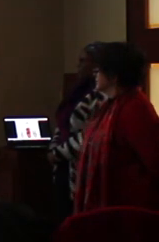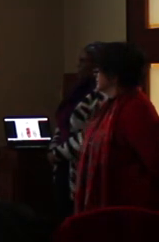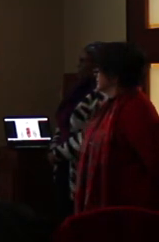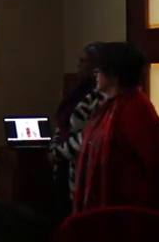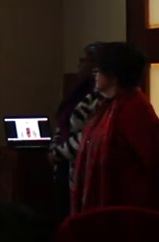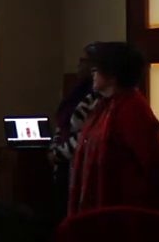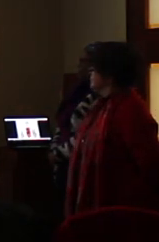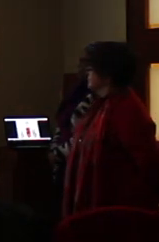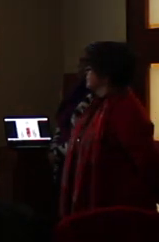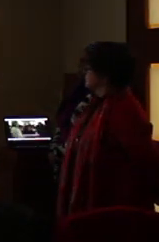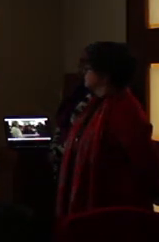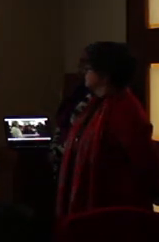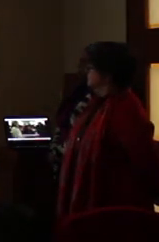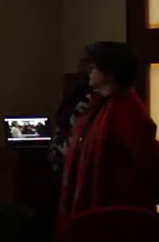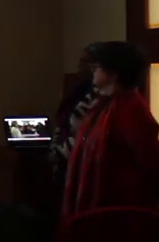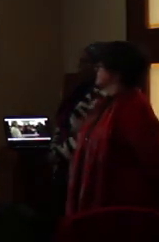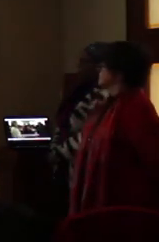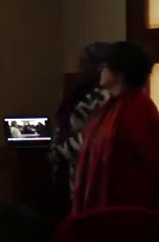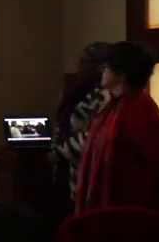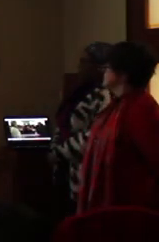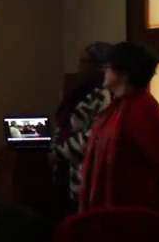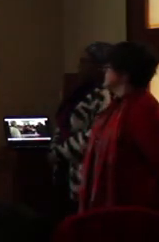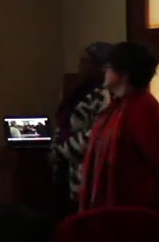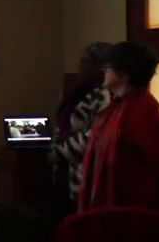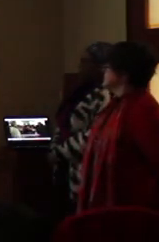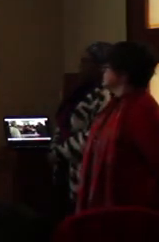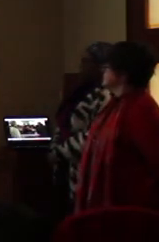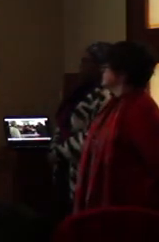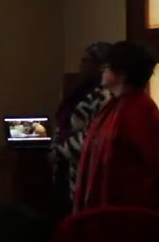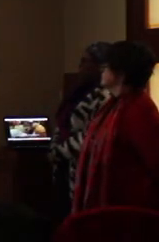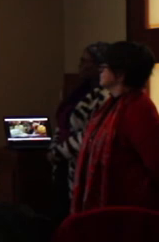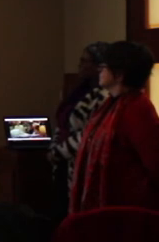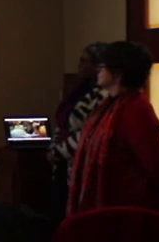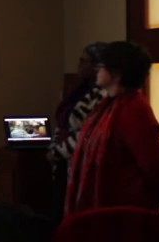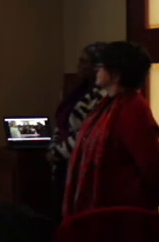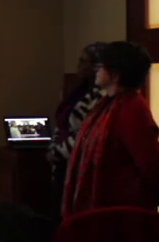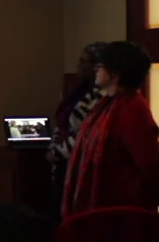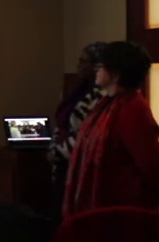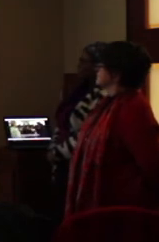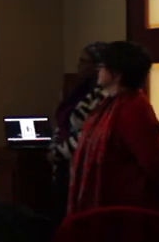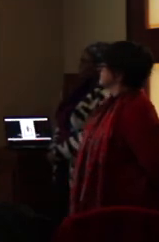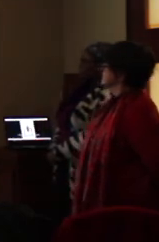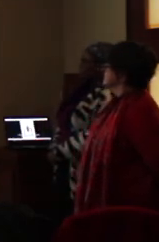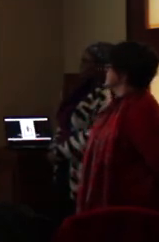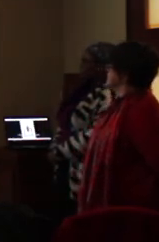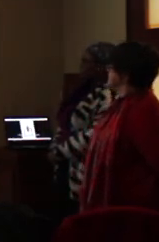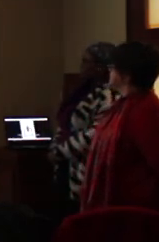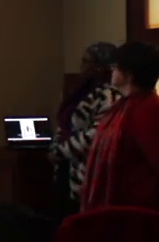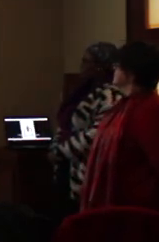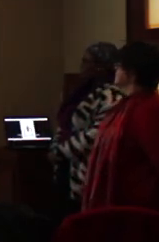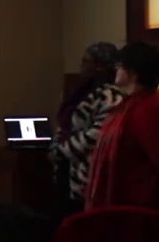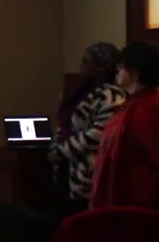es una obra que yo dedico, o sea, es un homenaje a mi bisabuela, a mi abuela y a mi